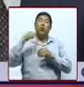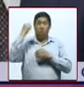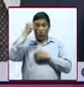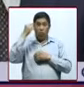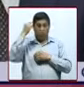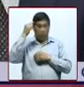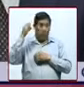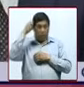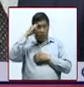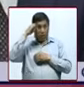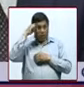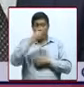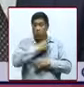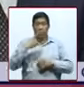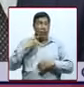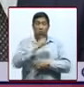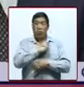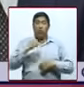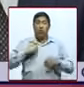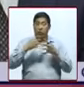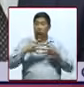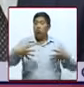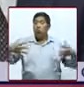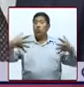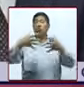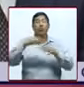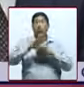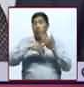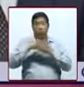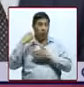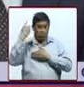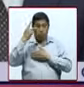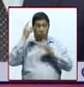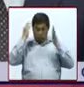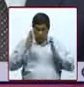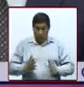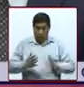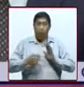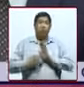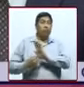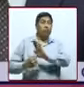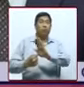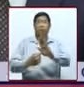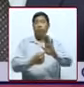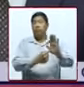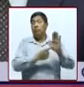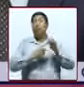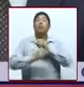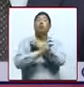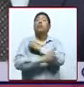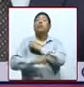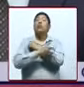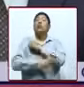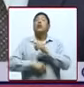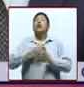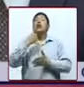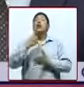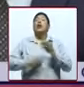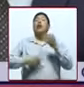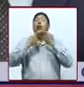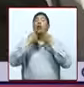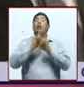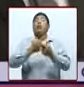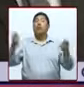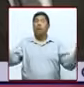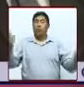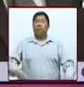legislativos y las organizaciones políticas efectúan ante el país la siguiente